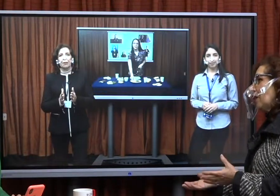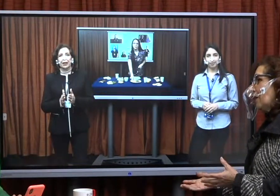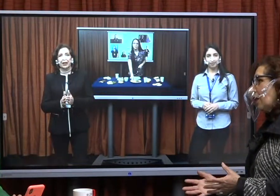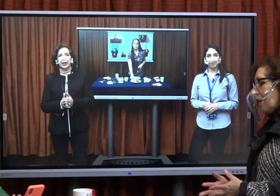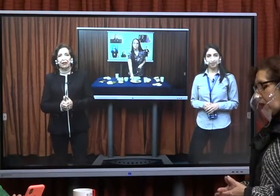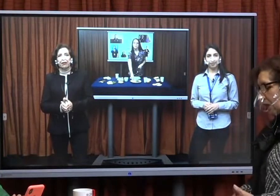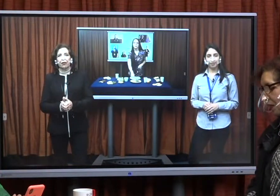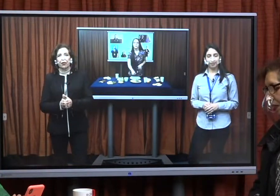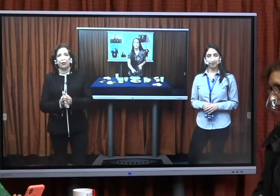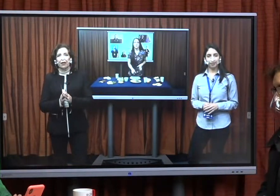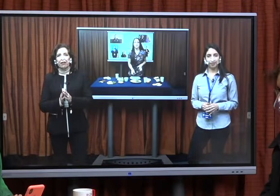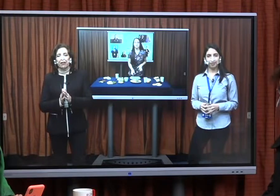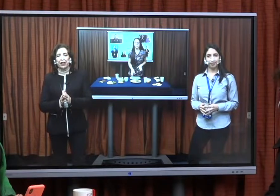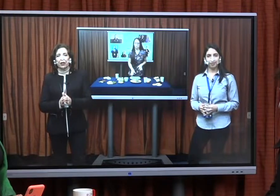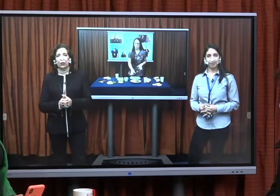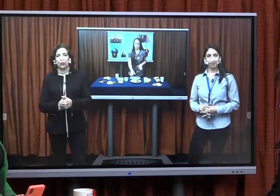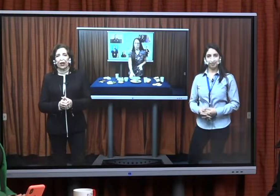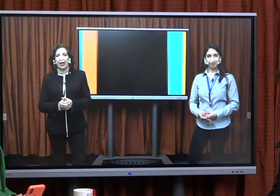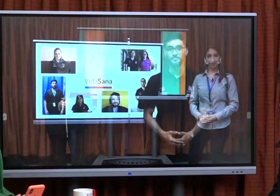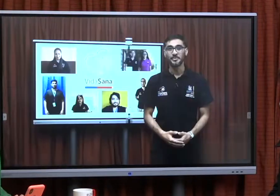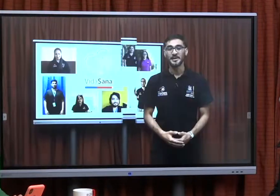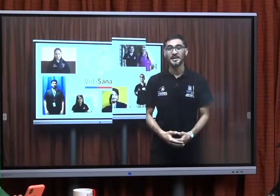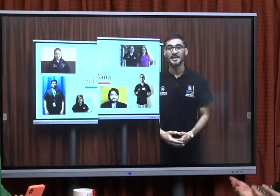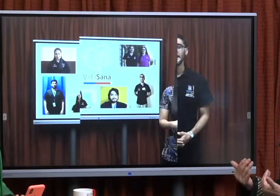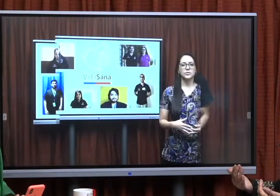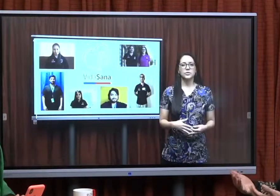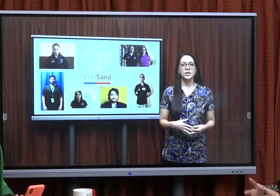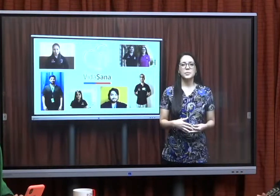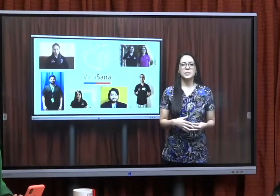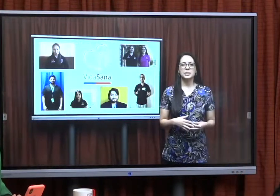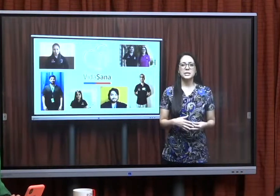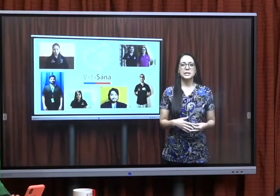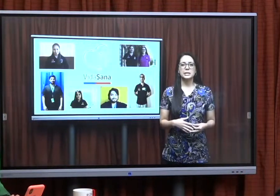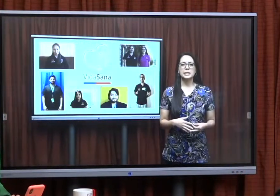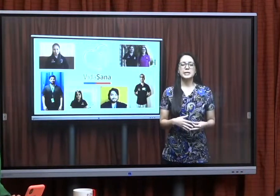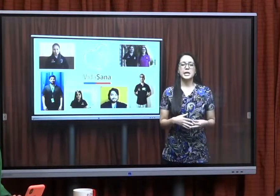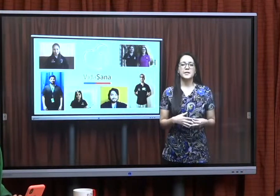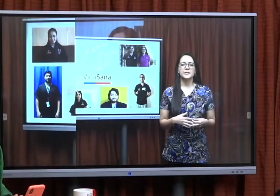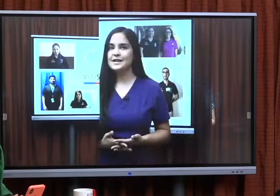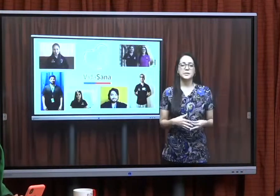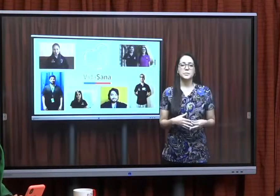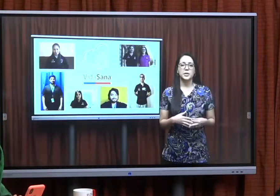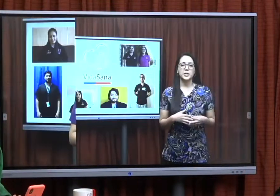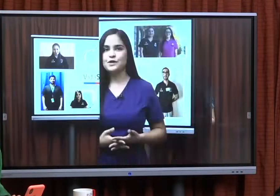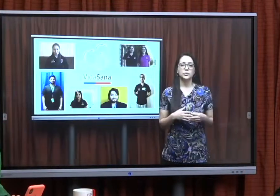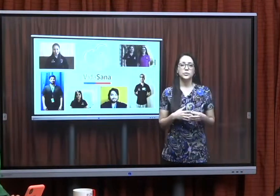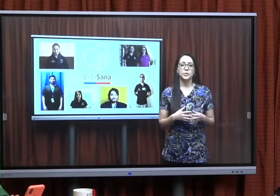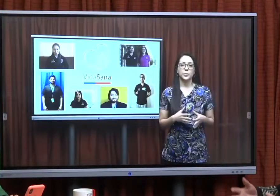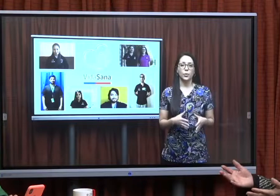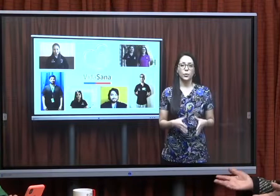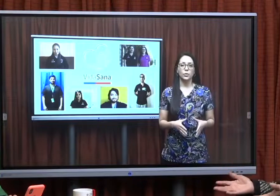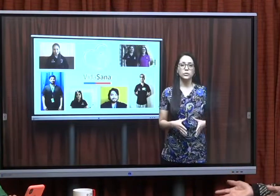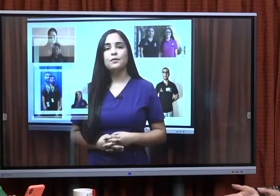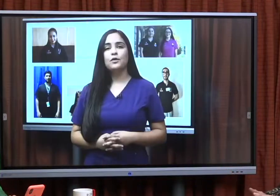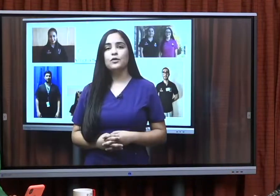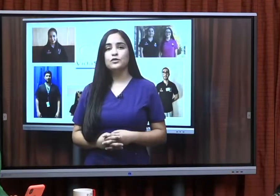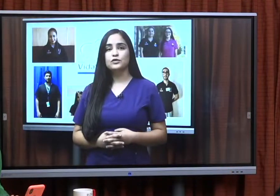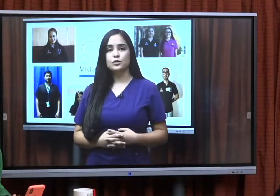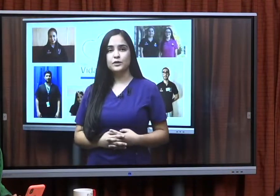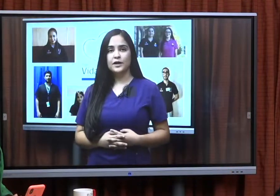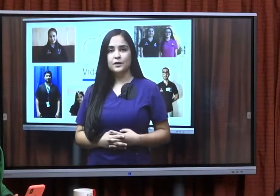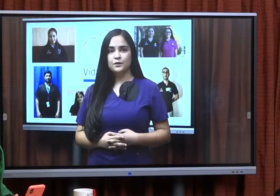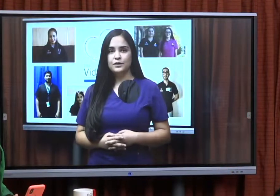estudiantes que más lo necesitan. En estos largos e interesantes años de trabajo he sido testigo como